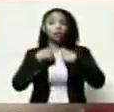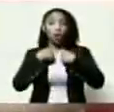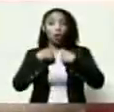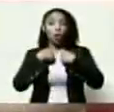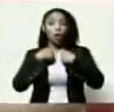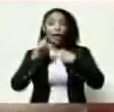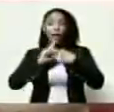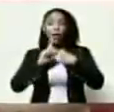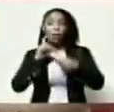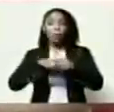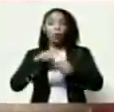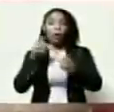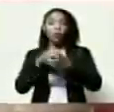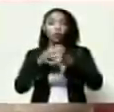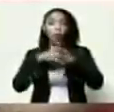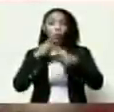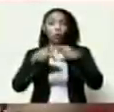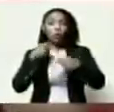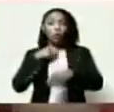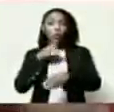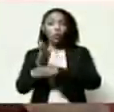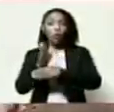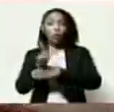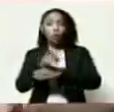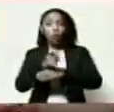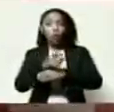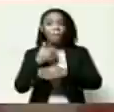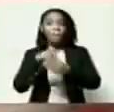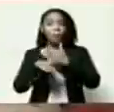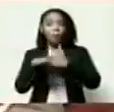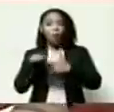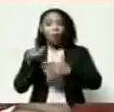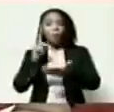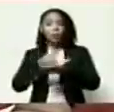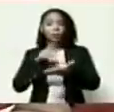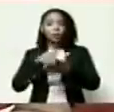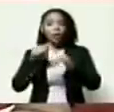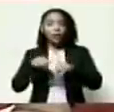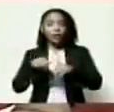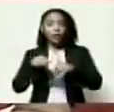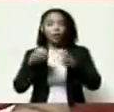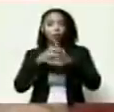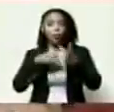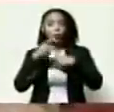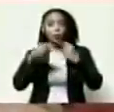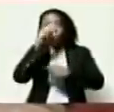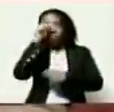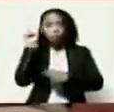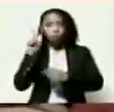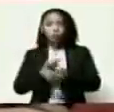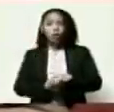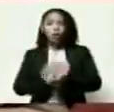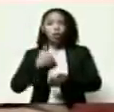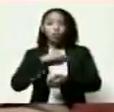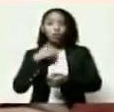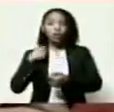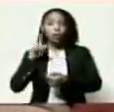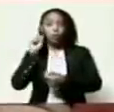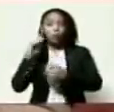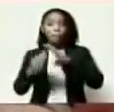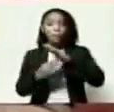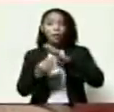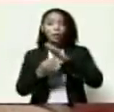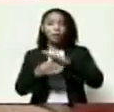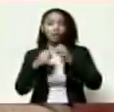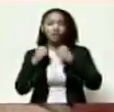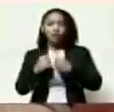que no milite en el partido, voy y lo busco. Vamos, compadre, vamos a militar en el partido. Porque nosotros tenemos una base